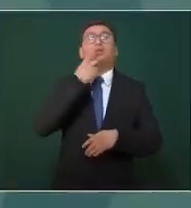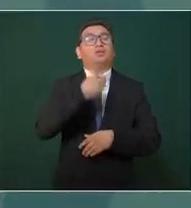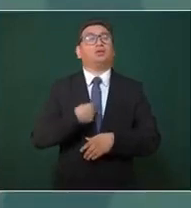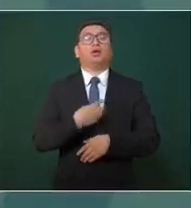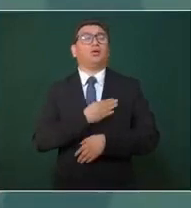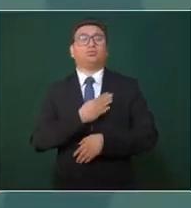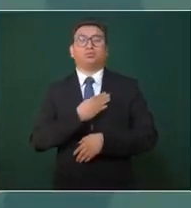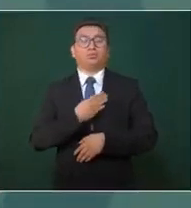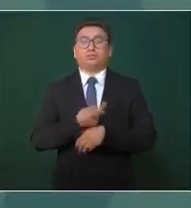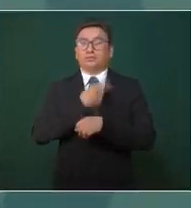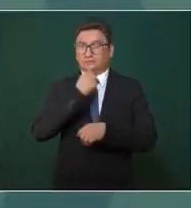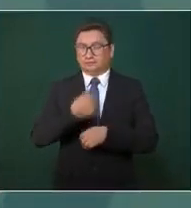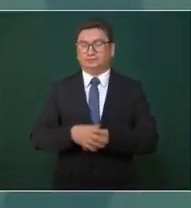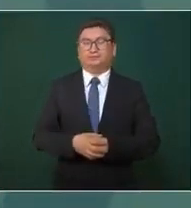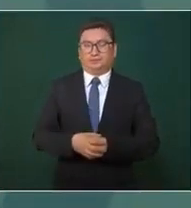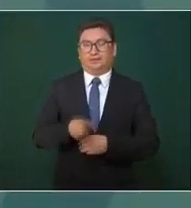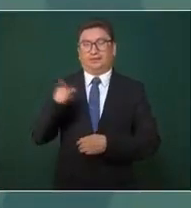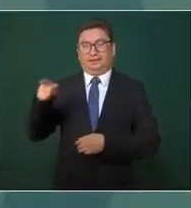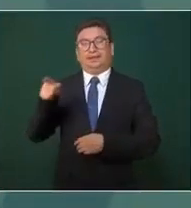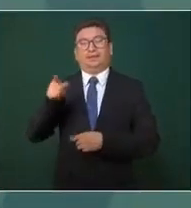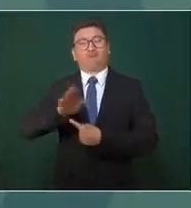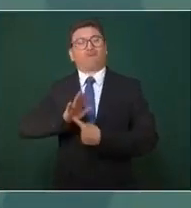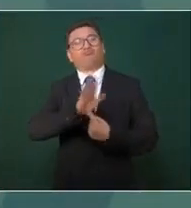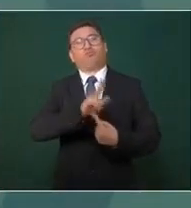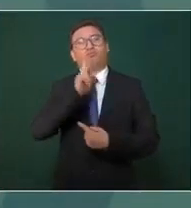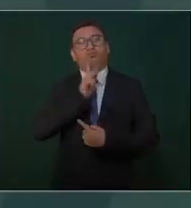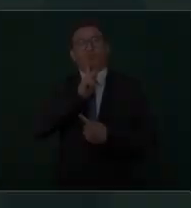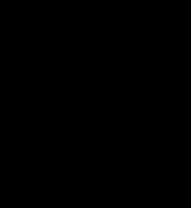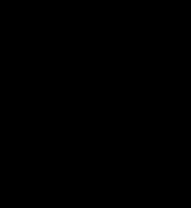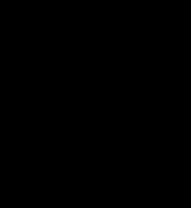bien y los